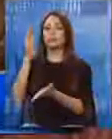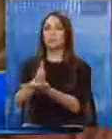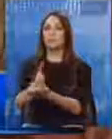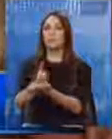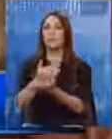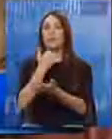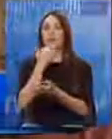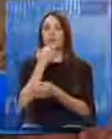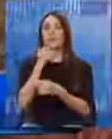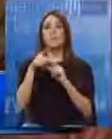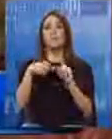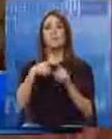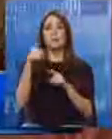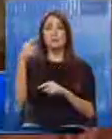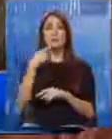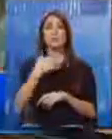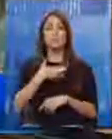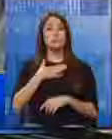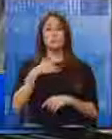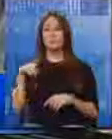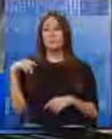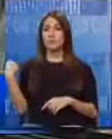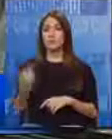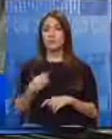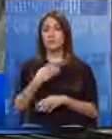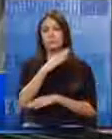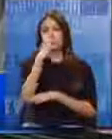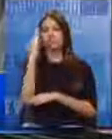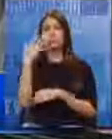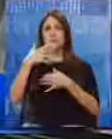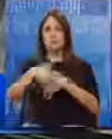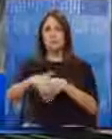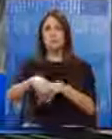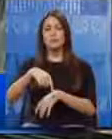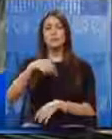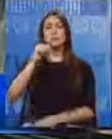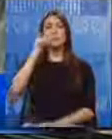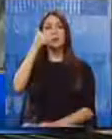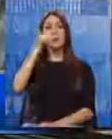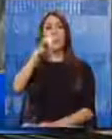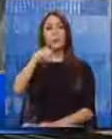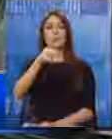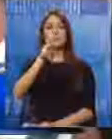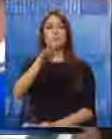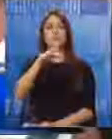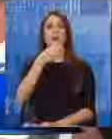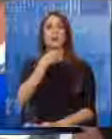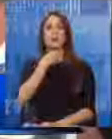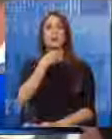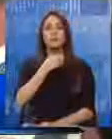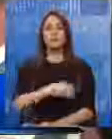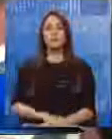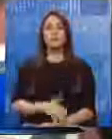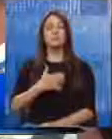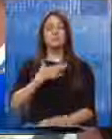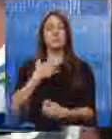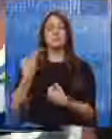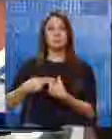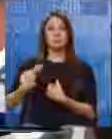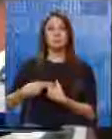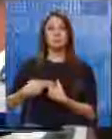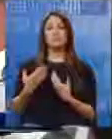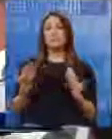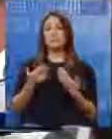Ministro de Educación y ha dicho que tiene su participación en firme en la marcha de este jueves 25 de agosto. Nuestra participación será